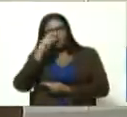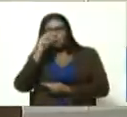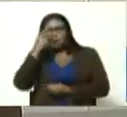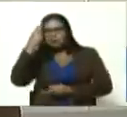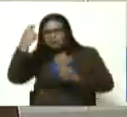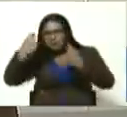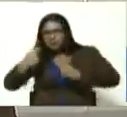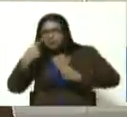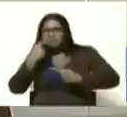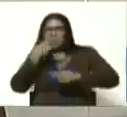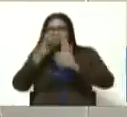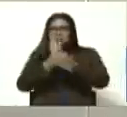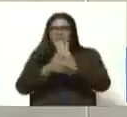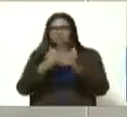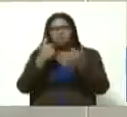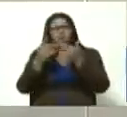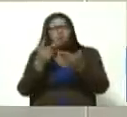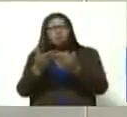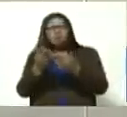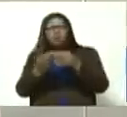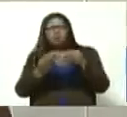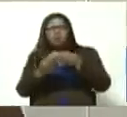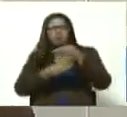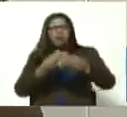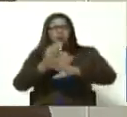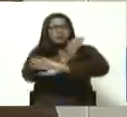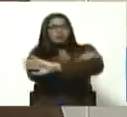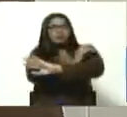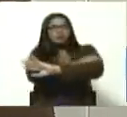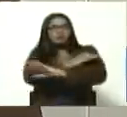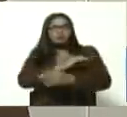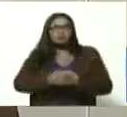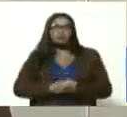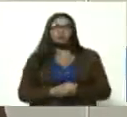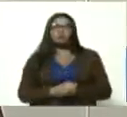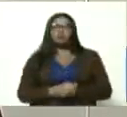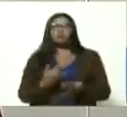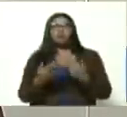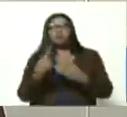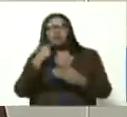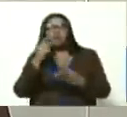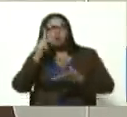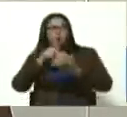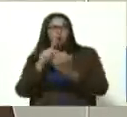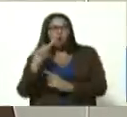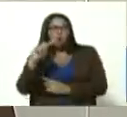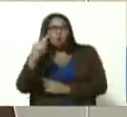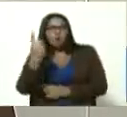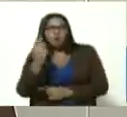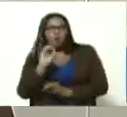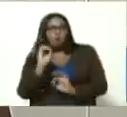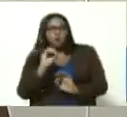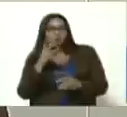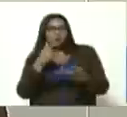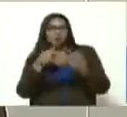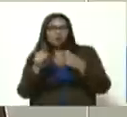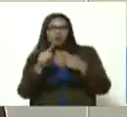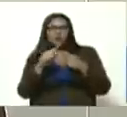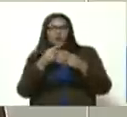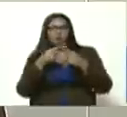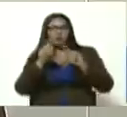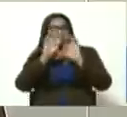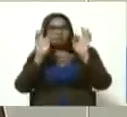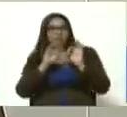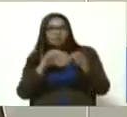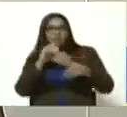señalaba que no importa lo que haga la oposición ya sea que lance un candidato único o que salga a motivar el